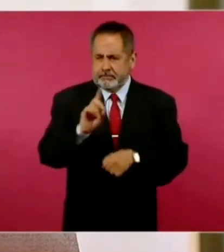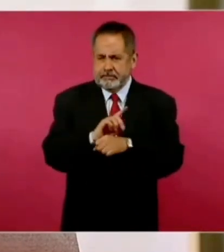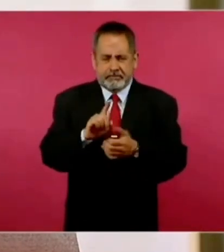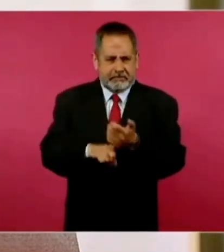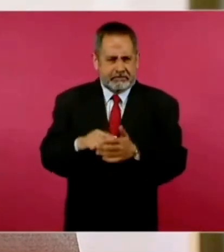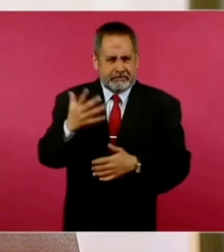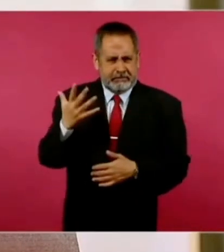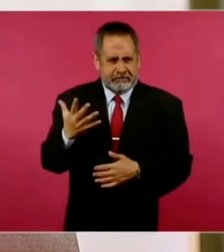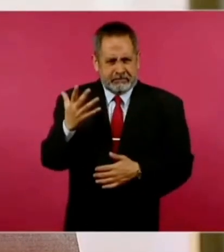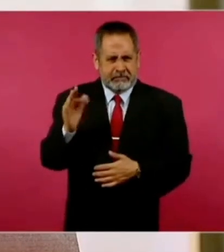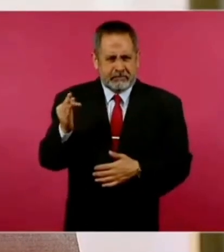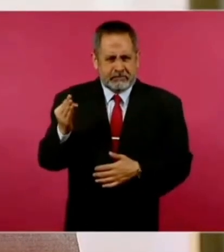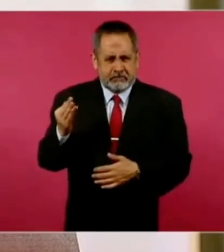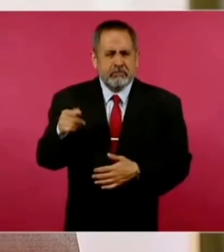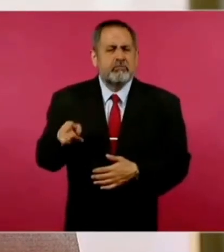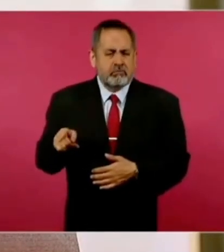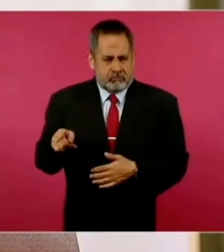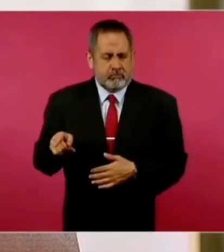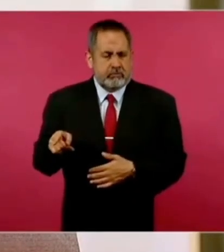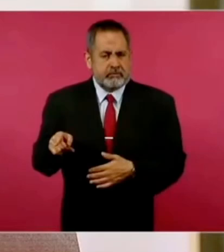de febrero,